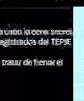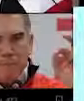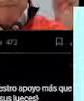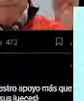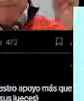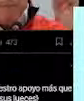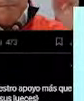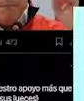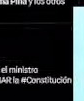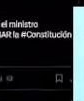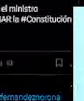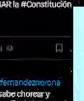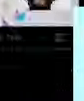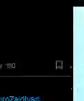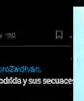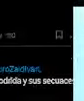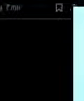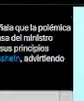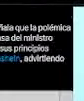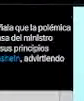están violentando.